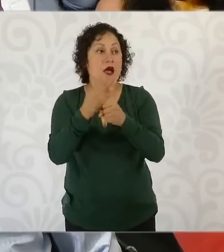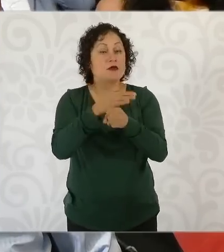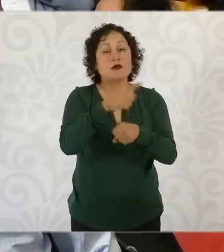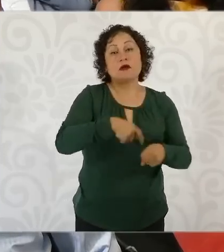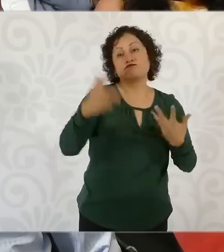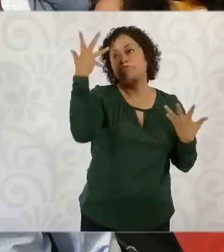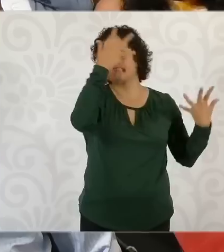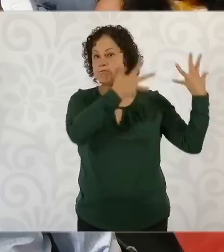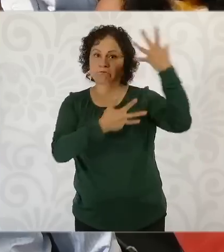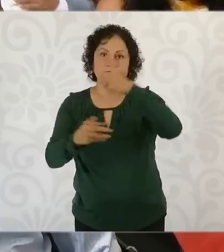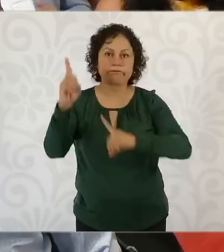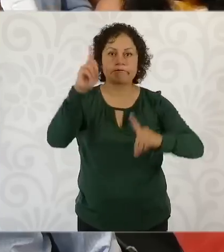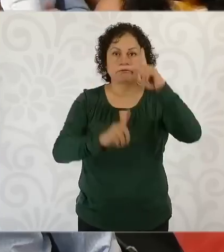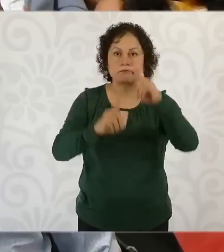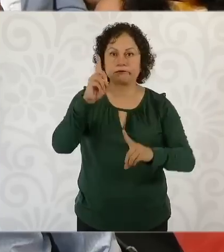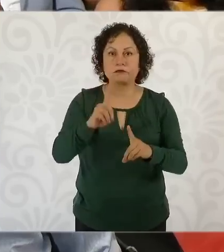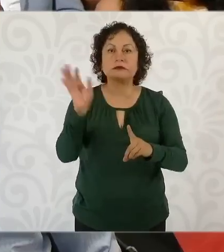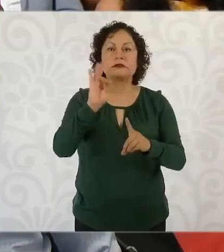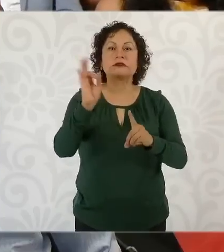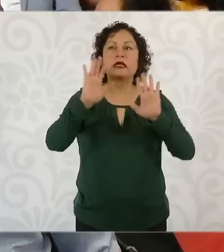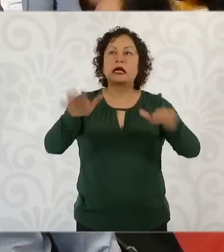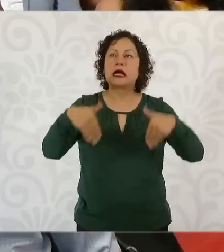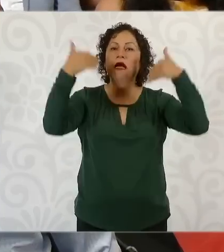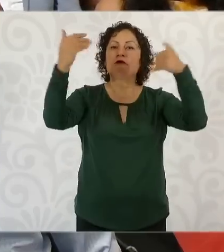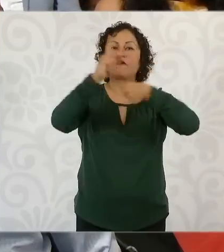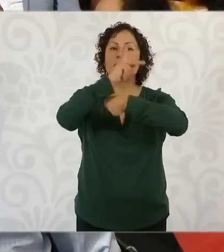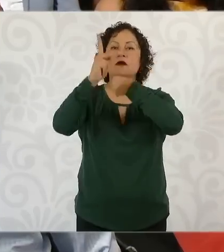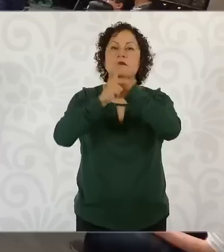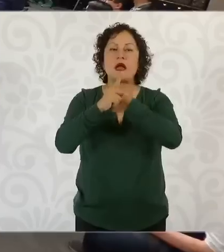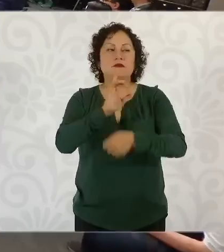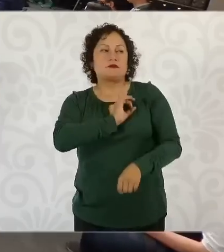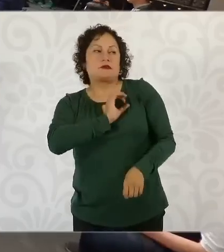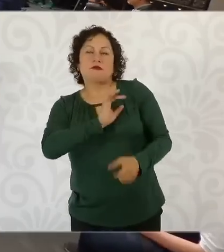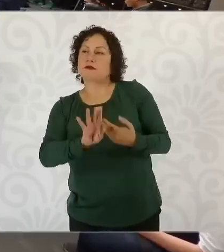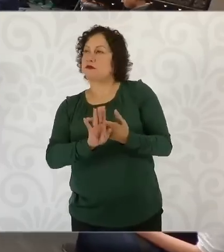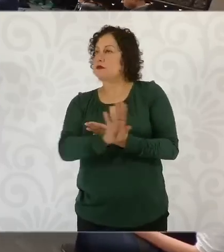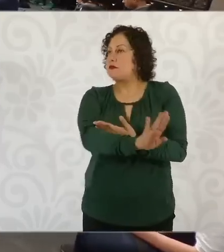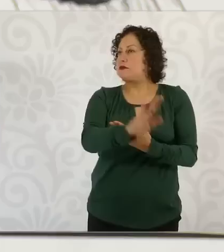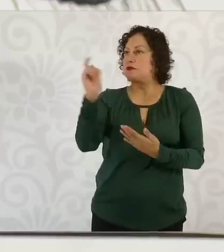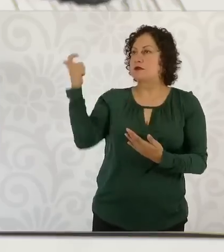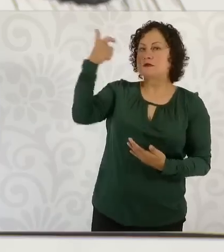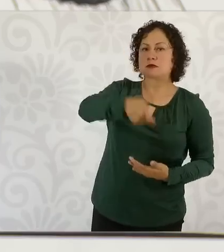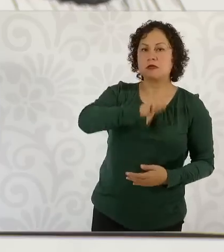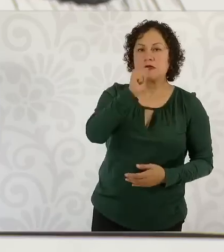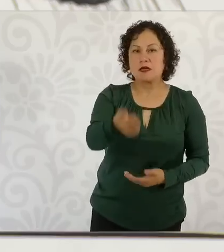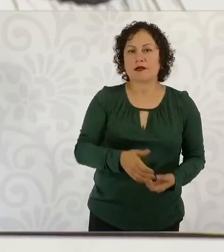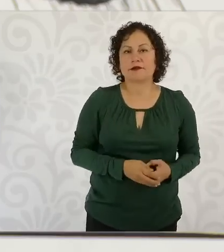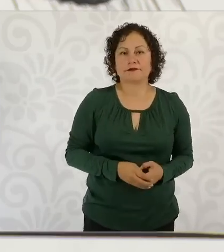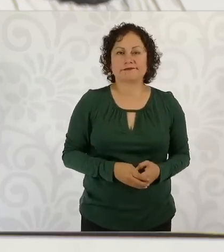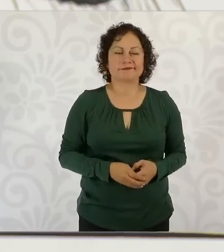podría llevar a que no llegue ni siquiera la inversión a México. Parte de las declaraciones que da. No. Es que es